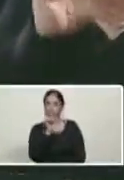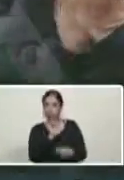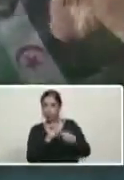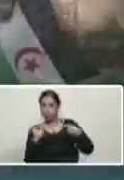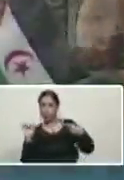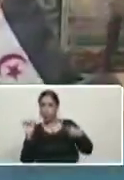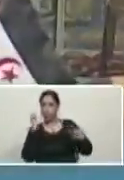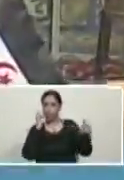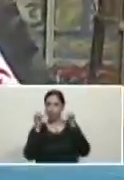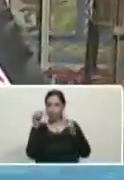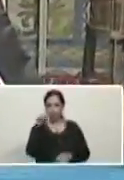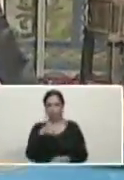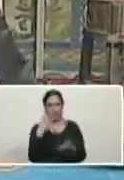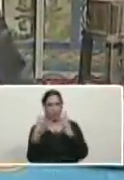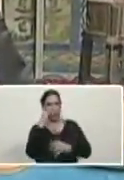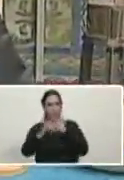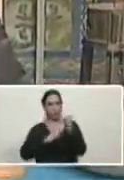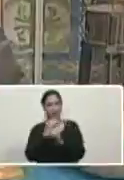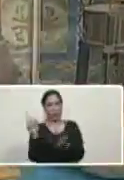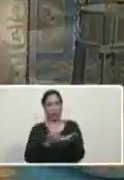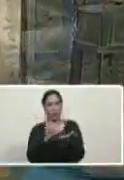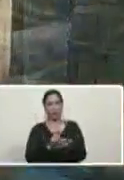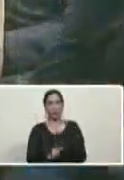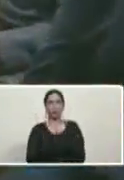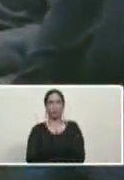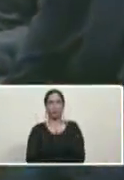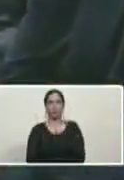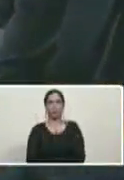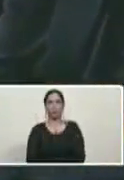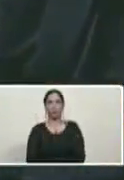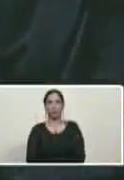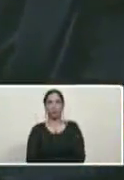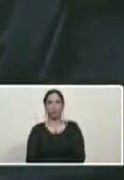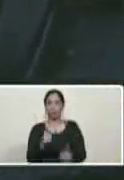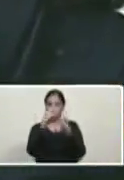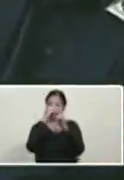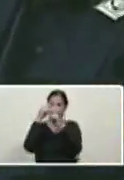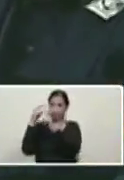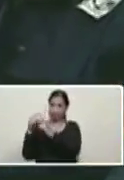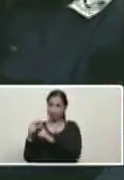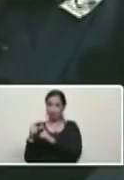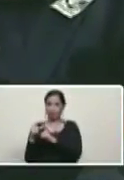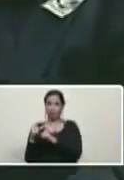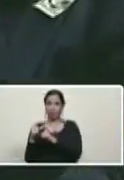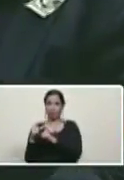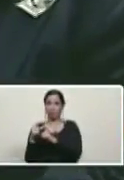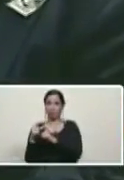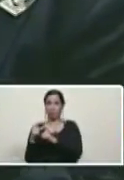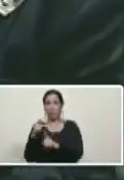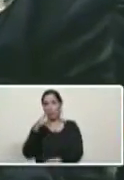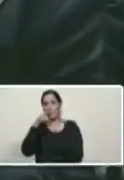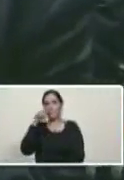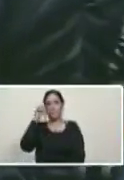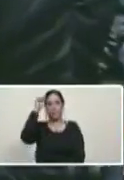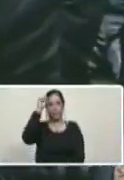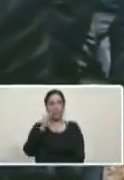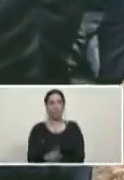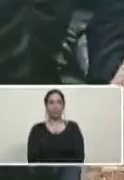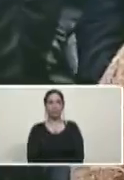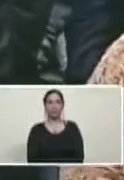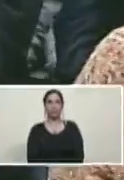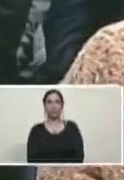el marco de la Feria Internacional del Libro! Palabras del ciudadano Nicolás Maduro